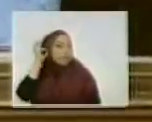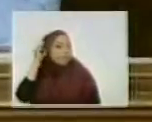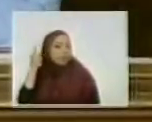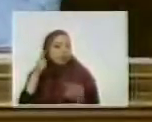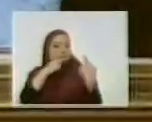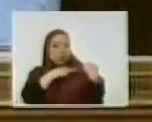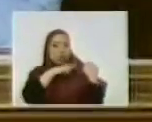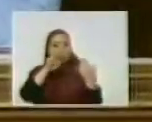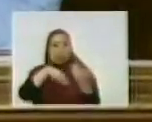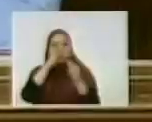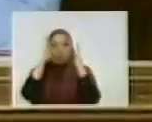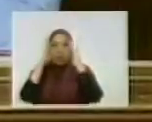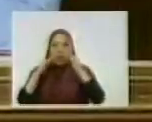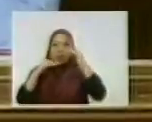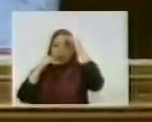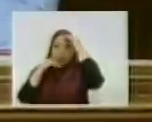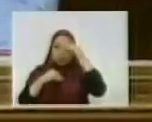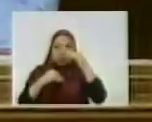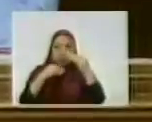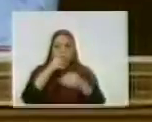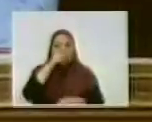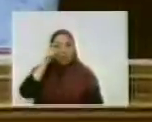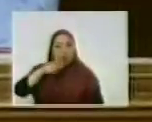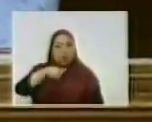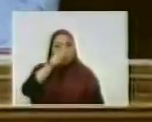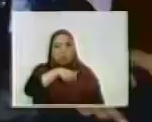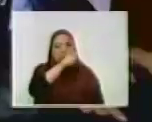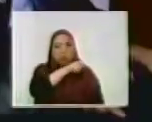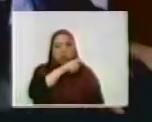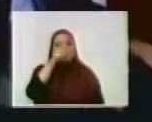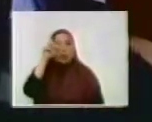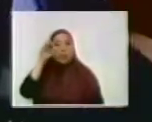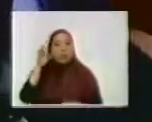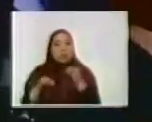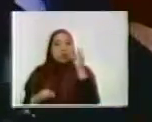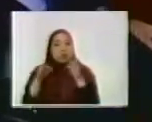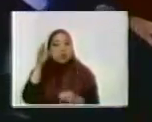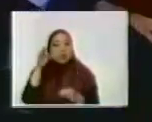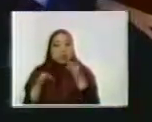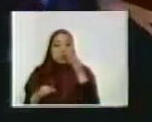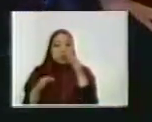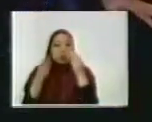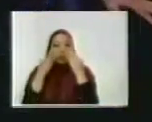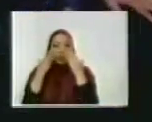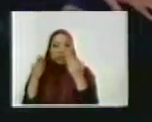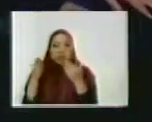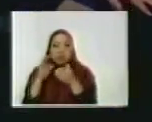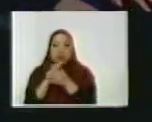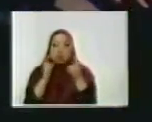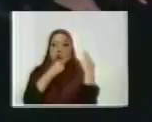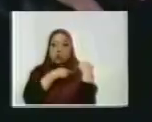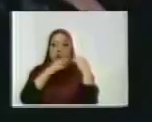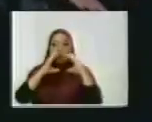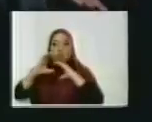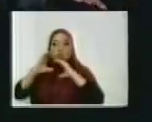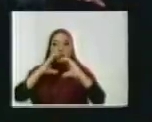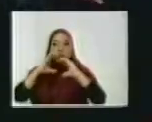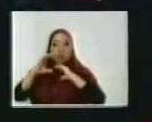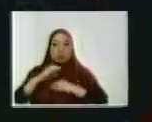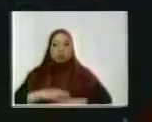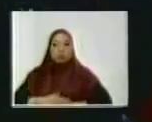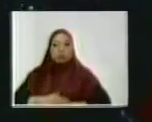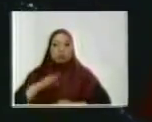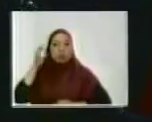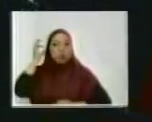directora general de Atención al Ciudadano, Miguel Cartaya, el consultor jurídico, Mirilla Malpica, directora de Comunicaciones,